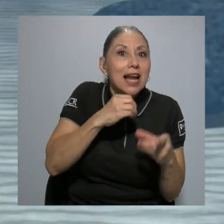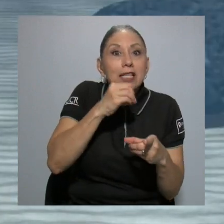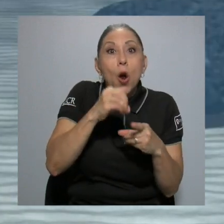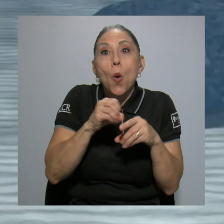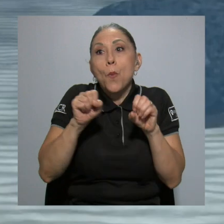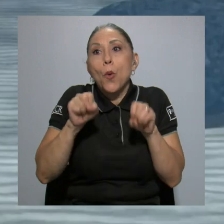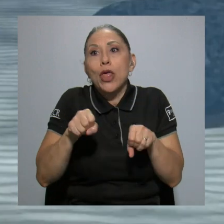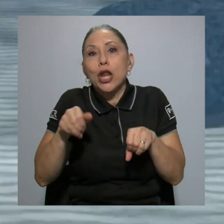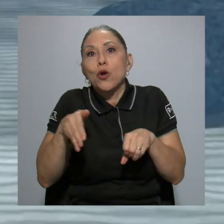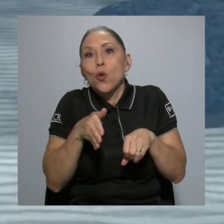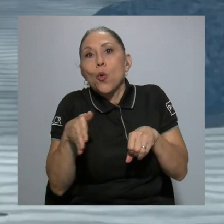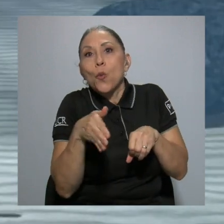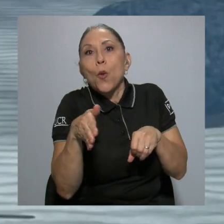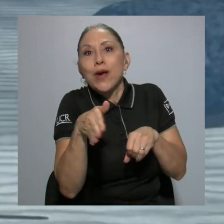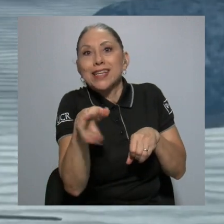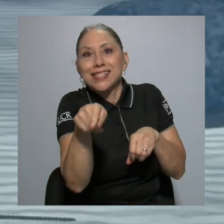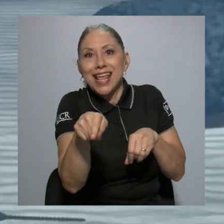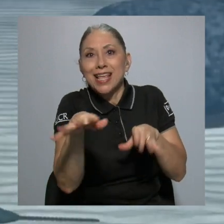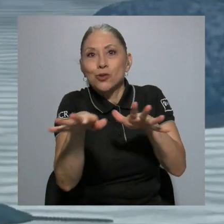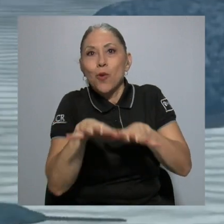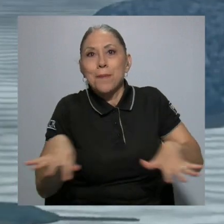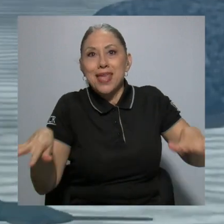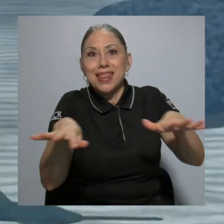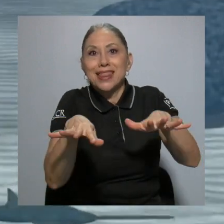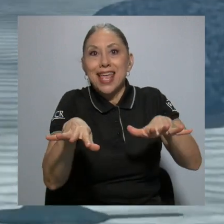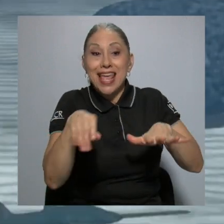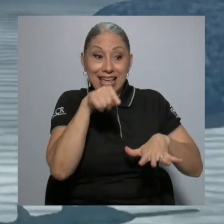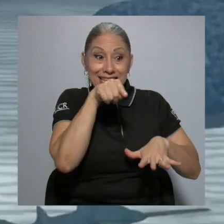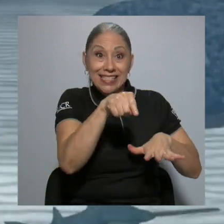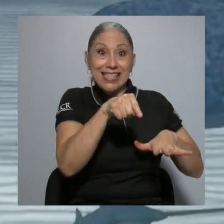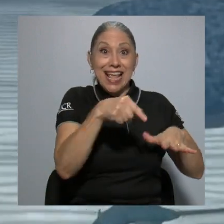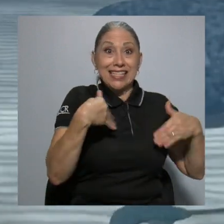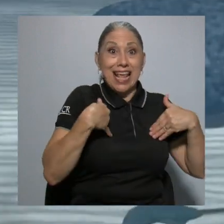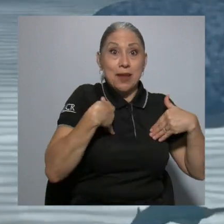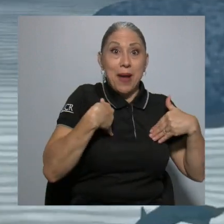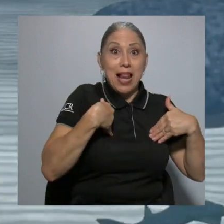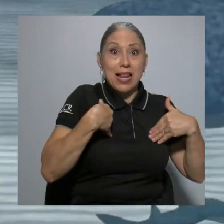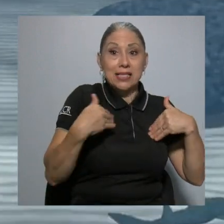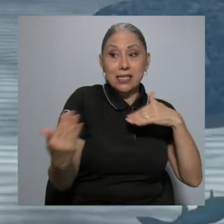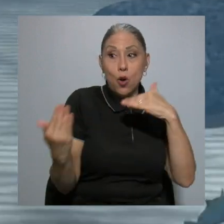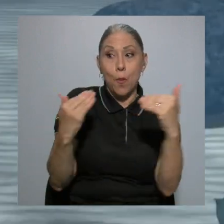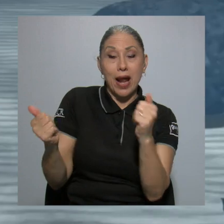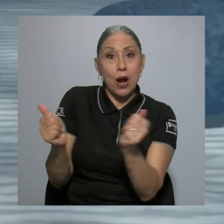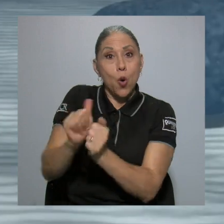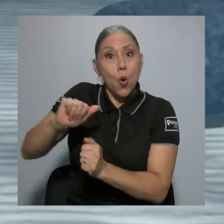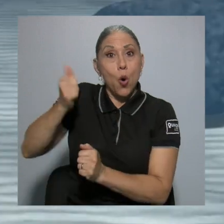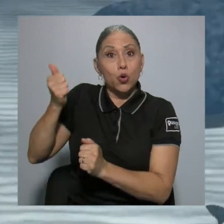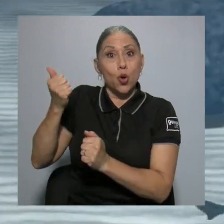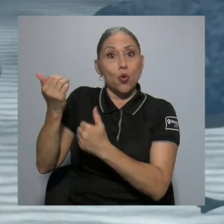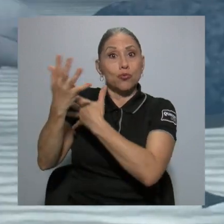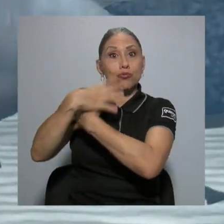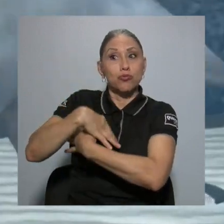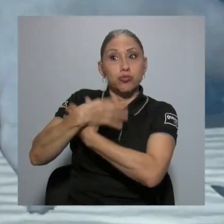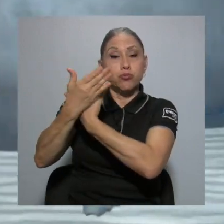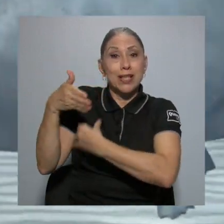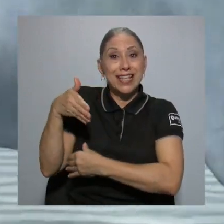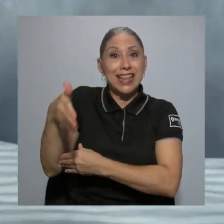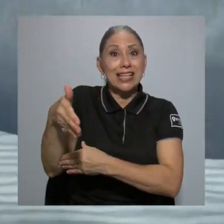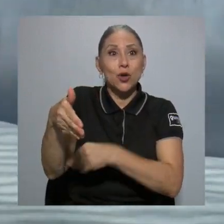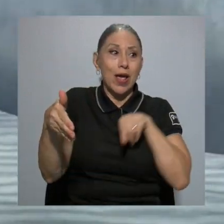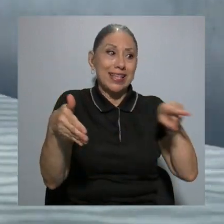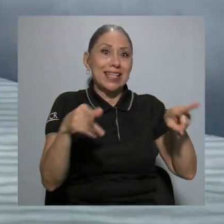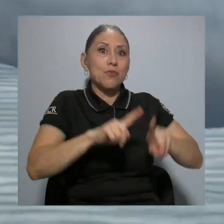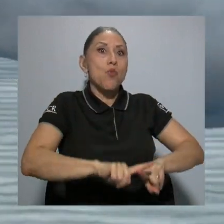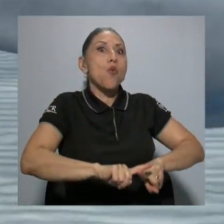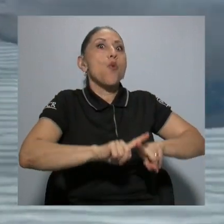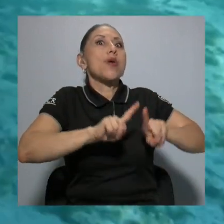ambiente. Ahora, el animal, si uno lo compara con cualquier otro cetáceo, es muy distinto. Más parece un